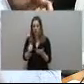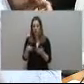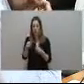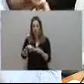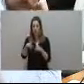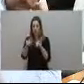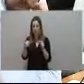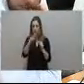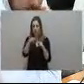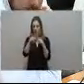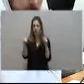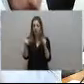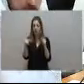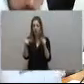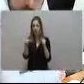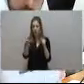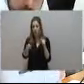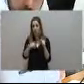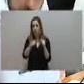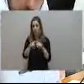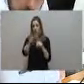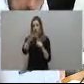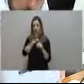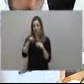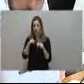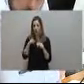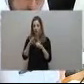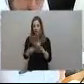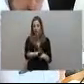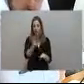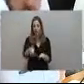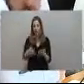Principado, para que Asturias no sea en esto también una comunidad rezagada. Gracias. Gracias.